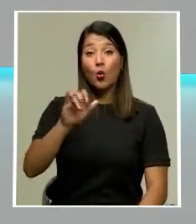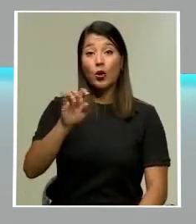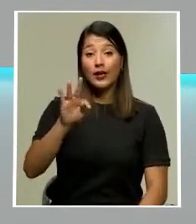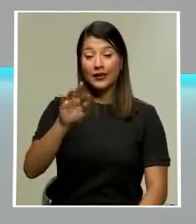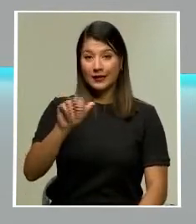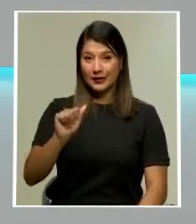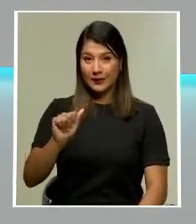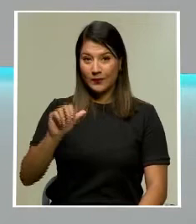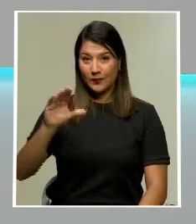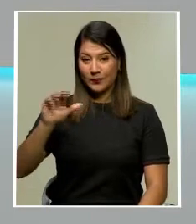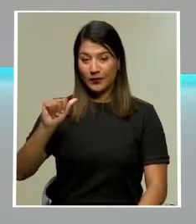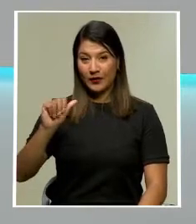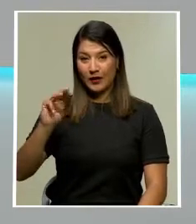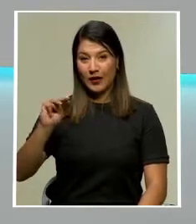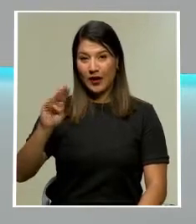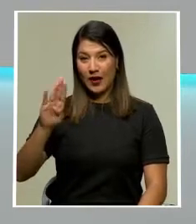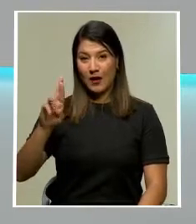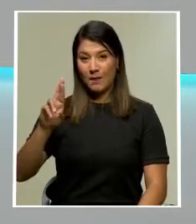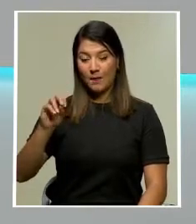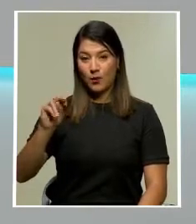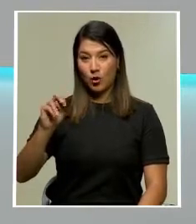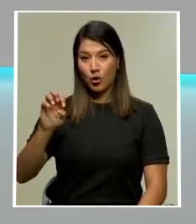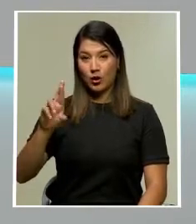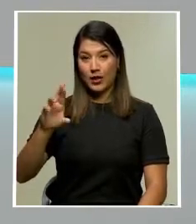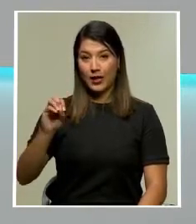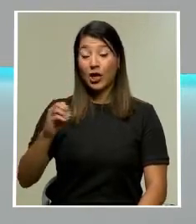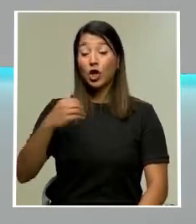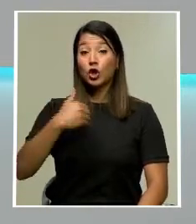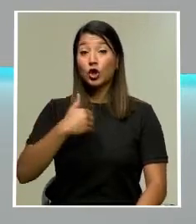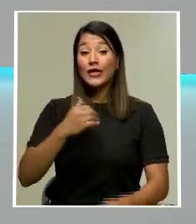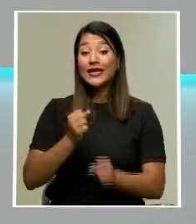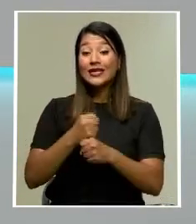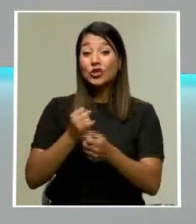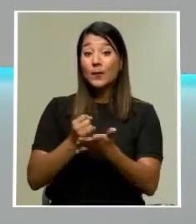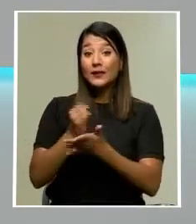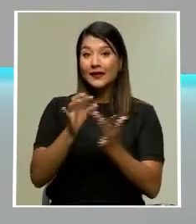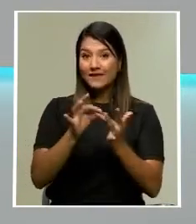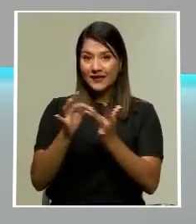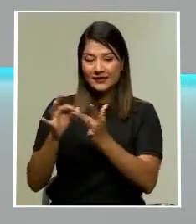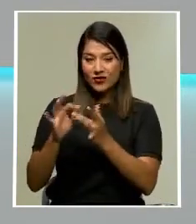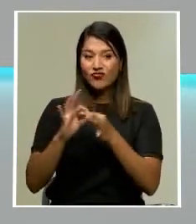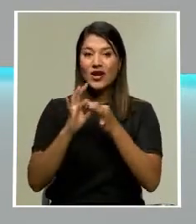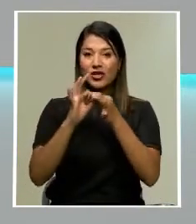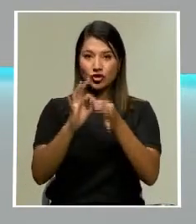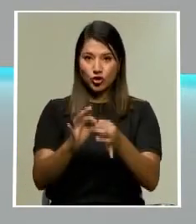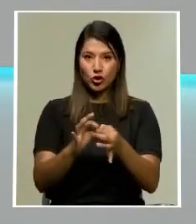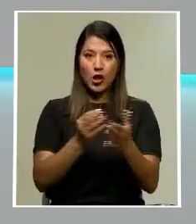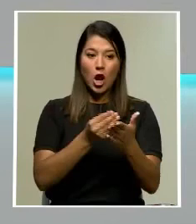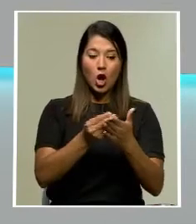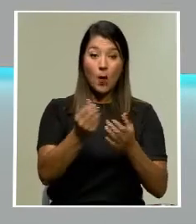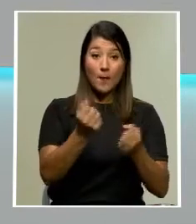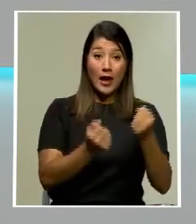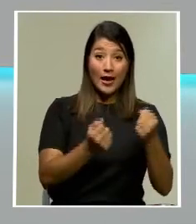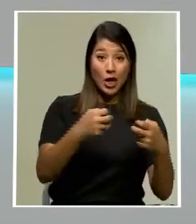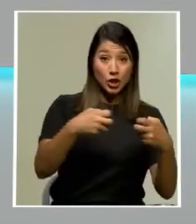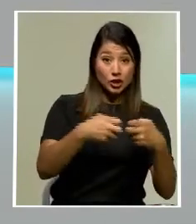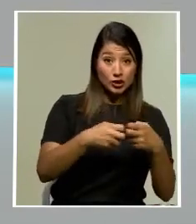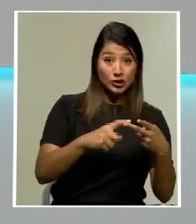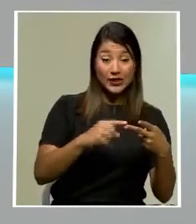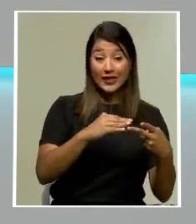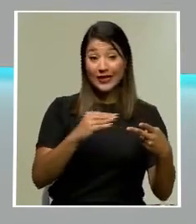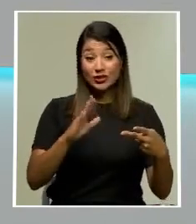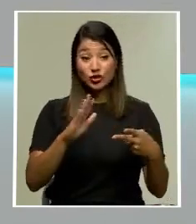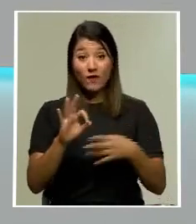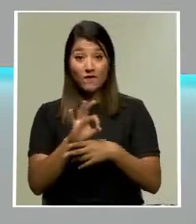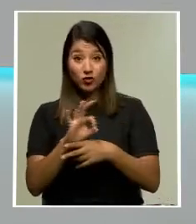especial sobre la ley de incentivos de autos eléctricos, así como de su funcionamiento y rentabilidad.